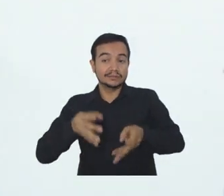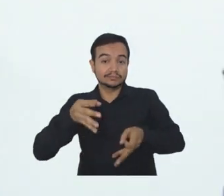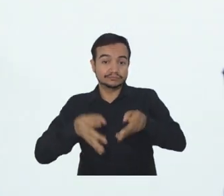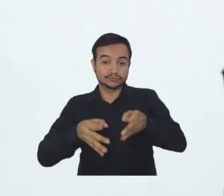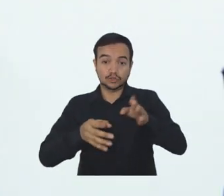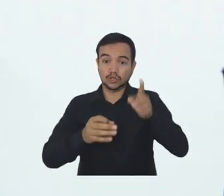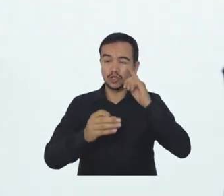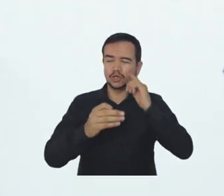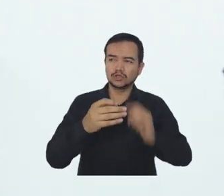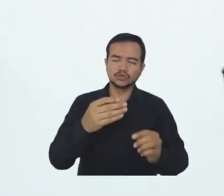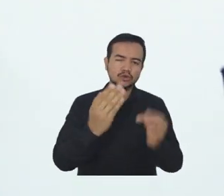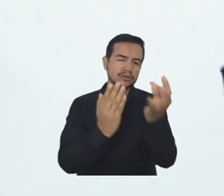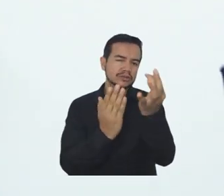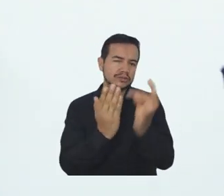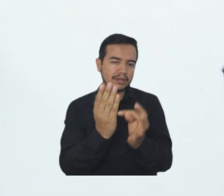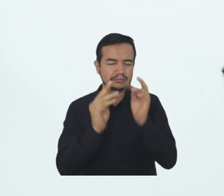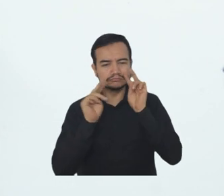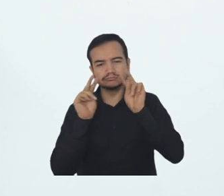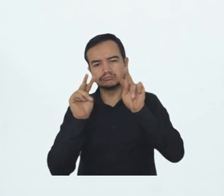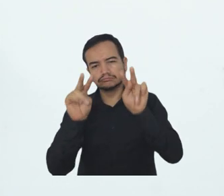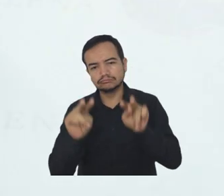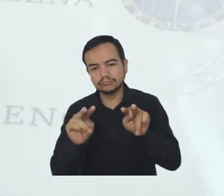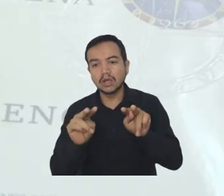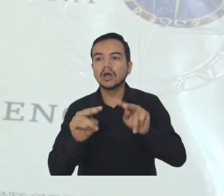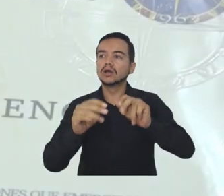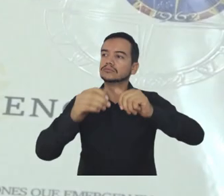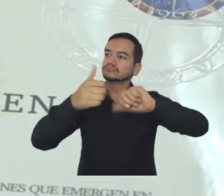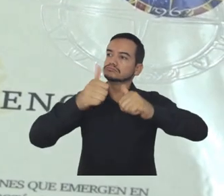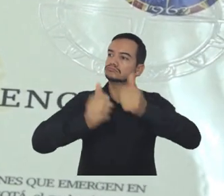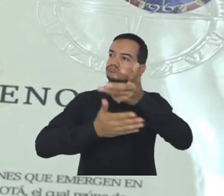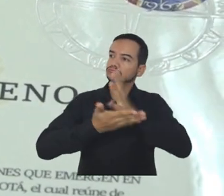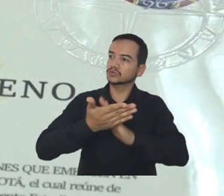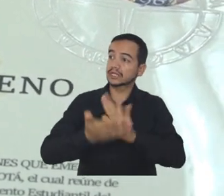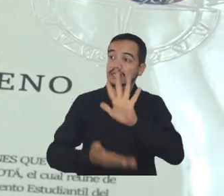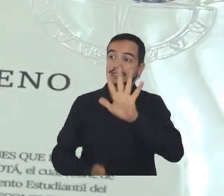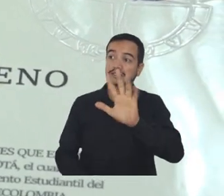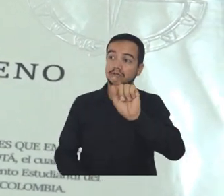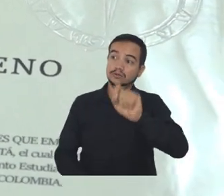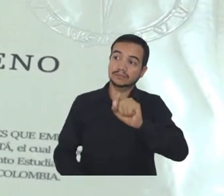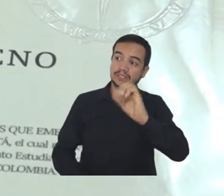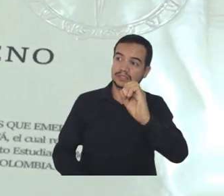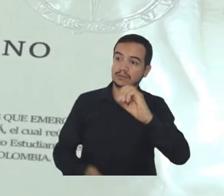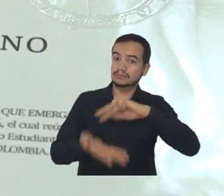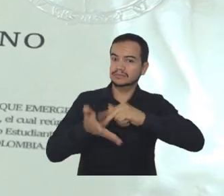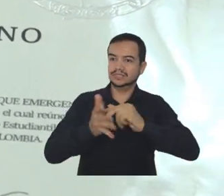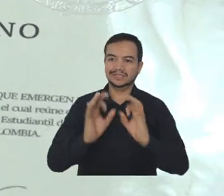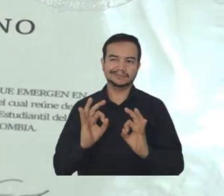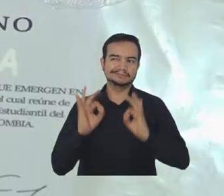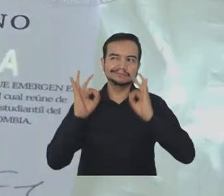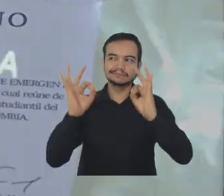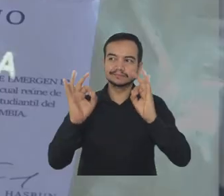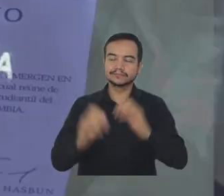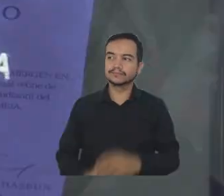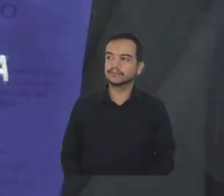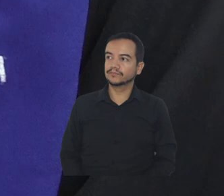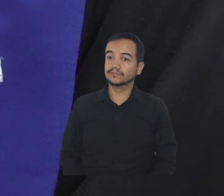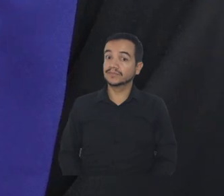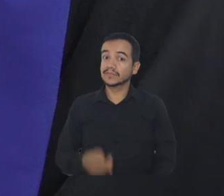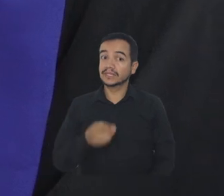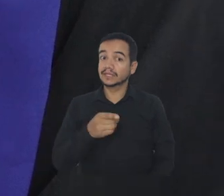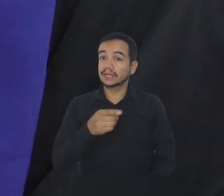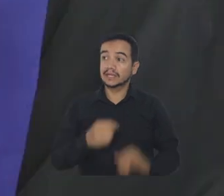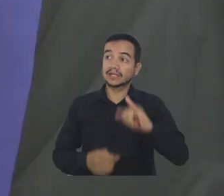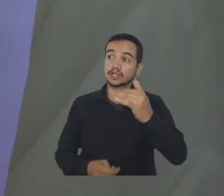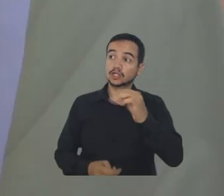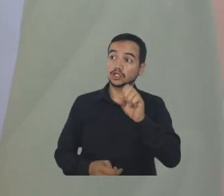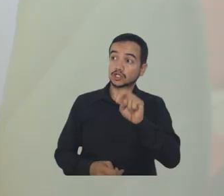evaluador de su tesis doctoral otorgó una calificación de 5.0, correspondiente a excelente. John es un